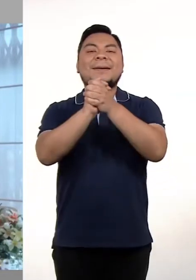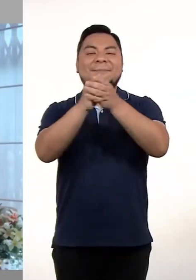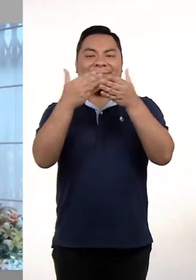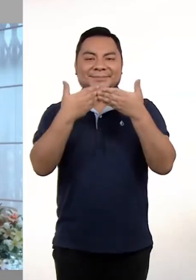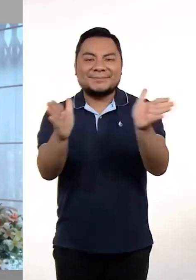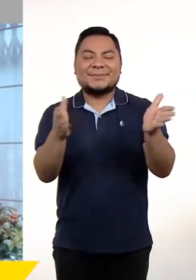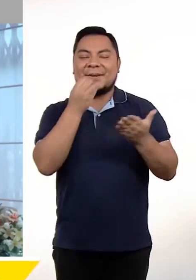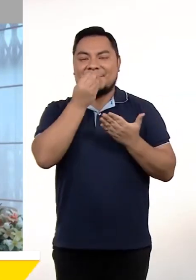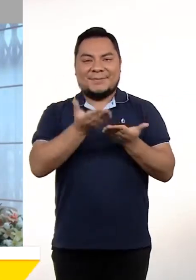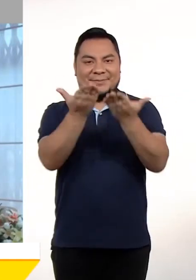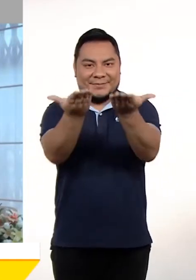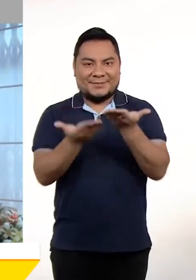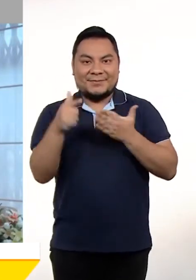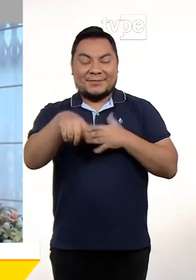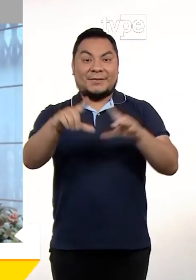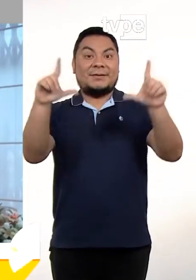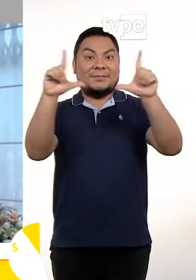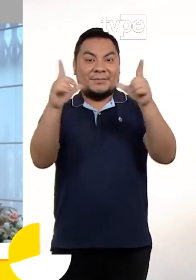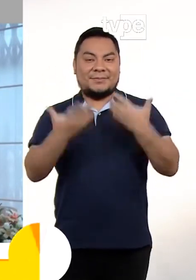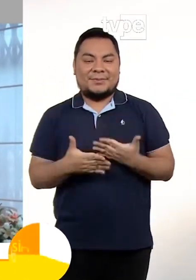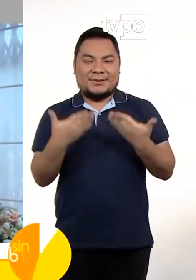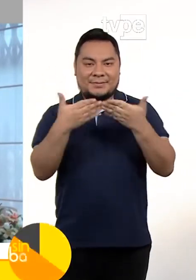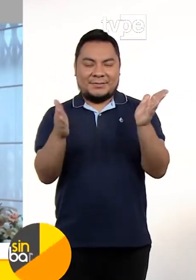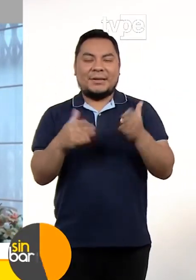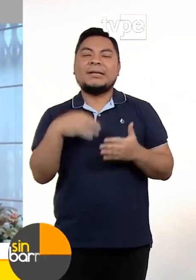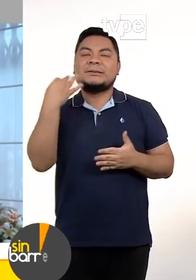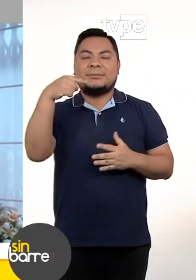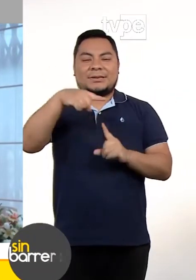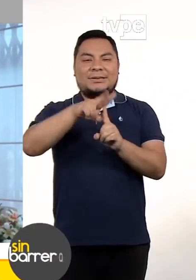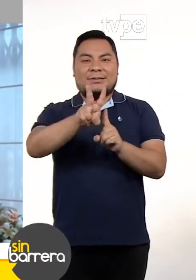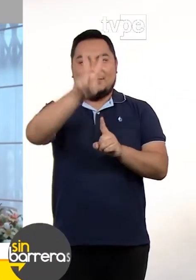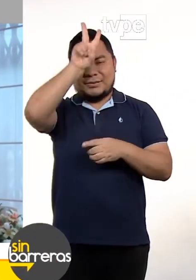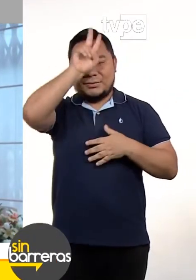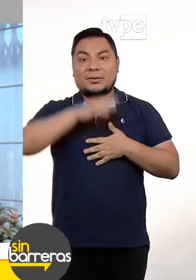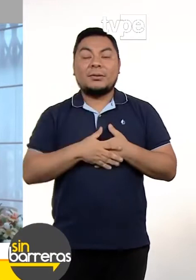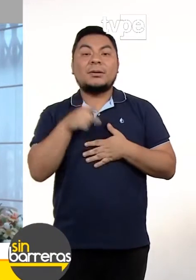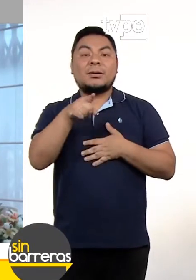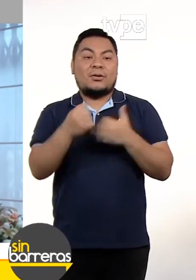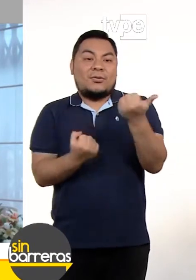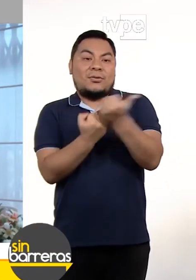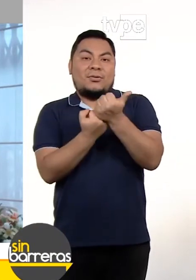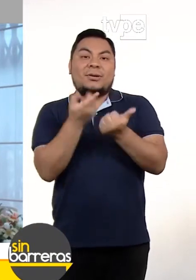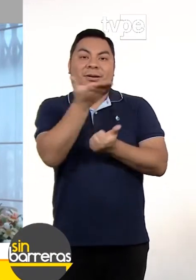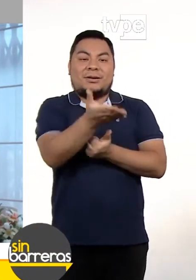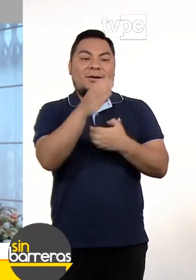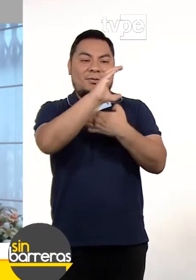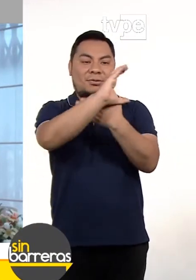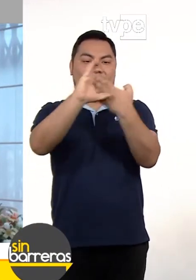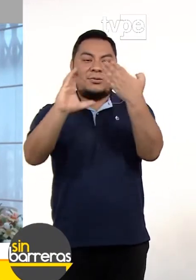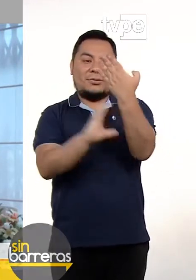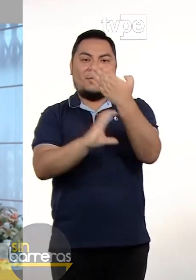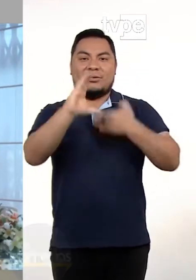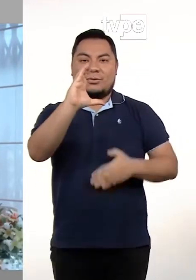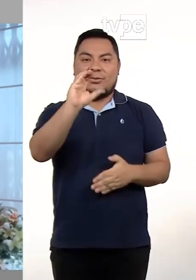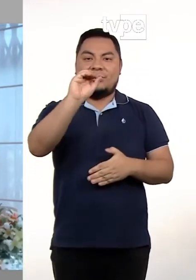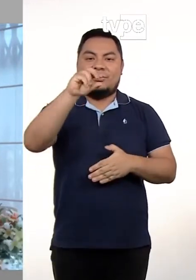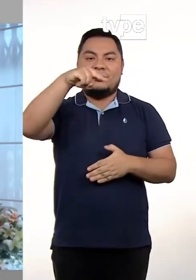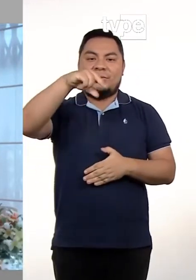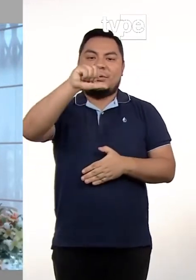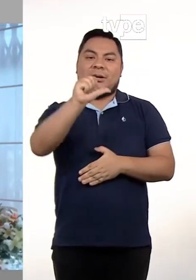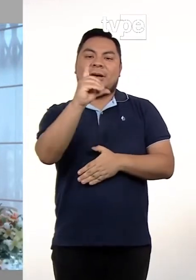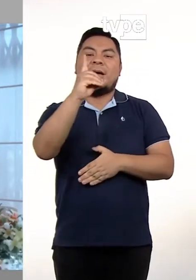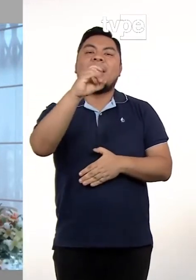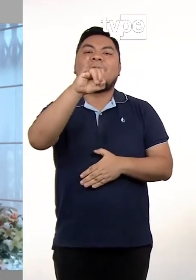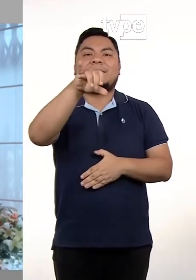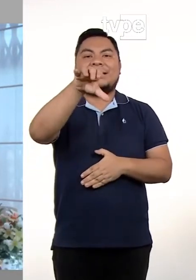Amigos de Sin Barreras, bienvenidos al programa, siempre por la señal de TV Perú y con la coproducción del Consejo Nacional para la Integración